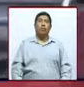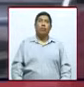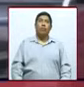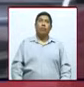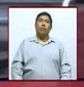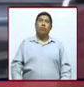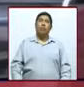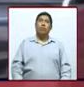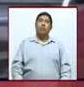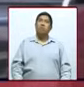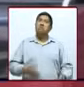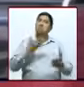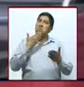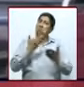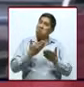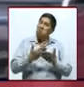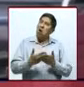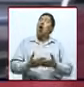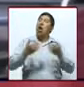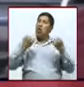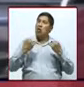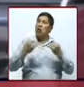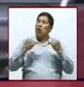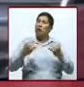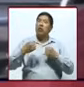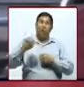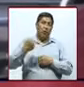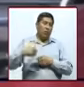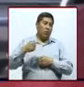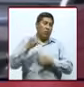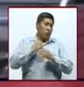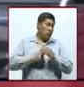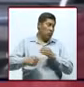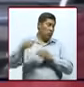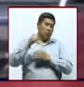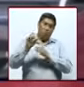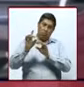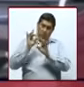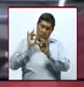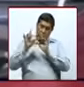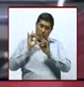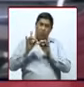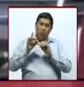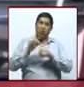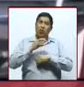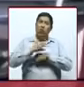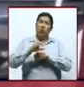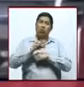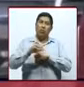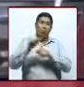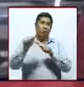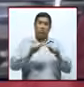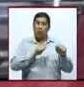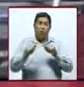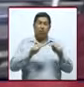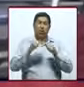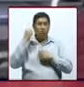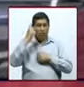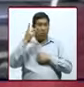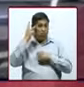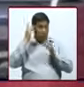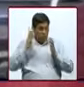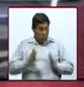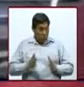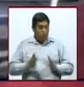Es una muy buena iniciativa la que ha asumido el Tribunal Supremo Electoral para convocar a los actores políticos que de una